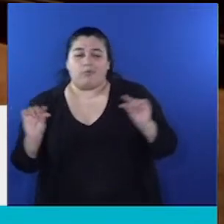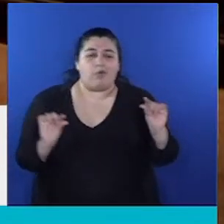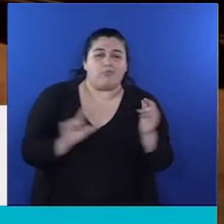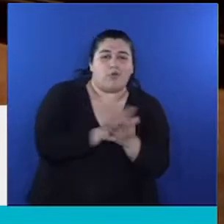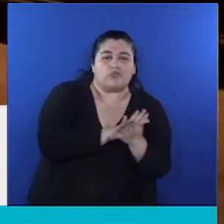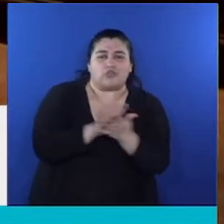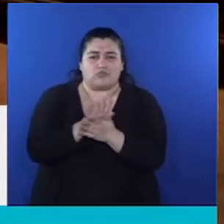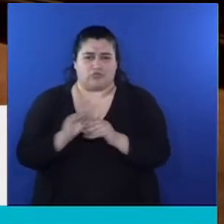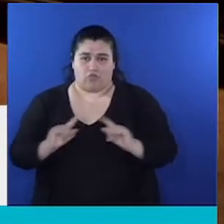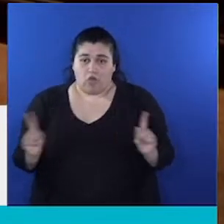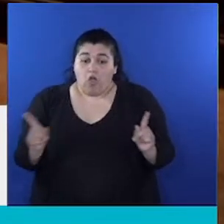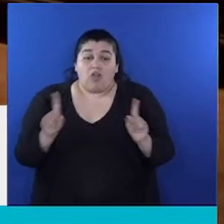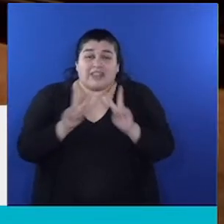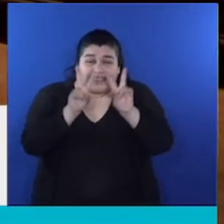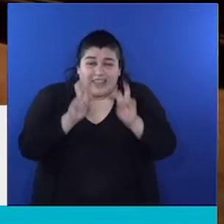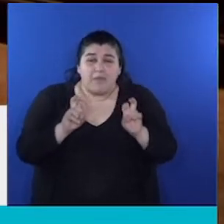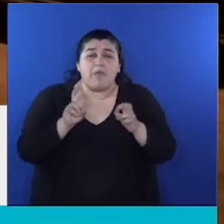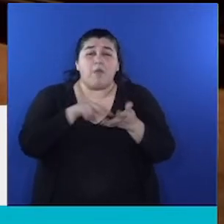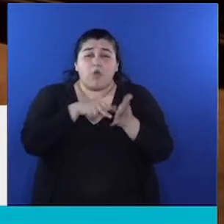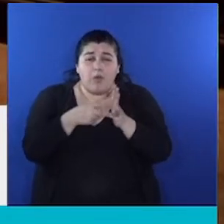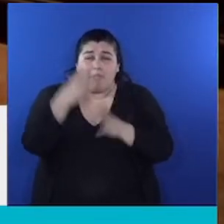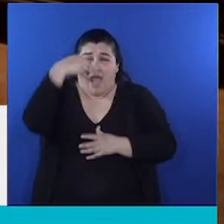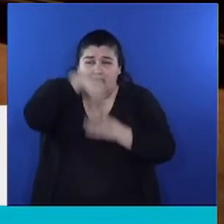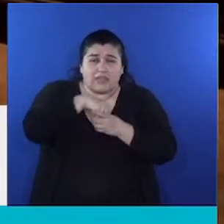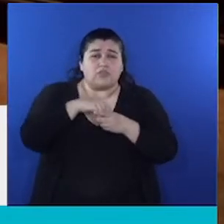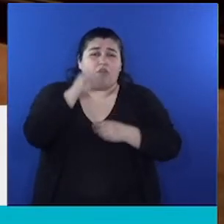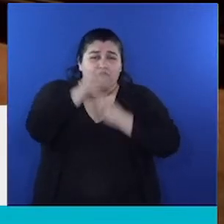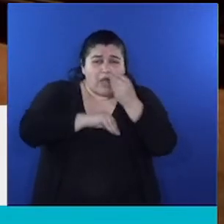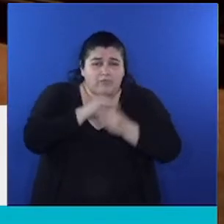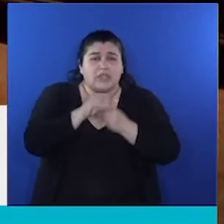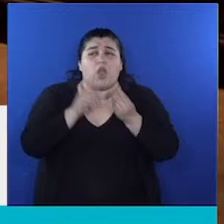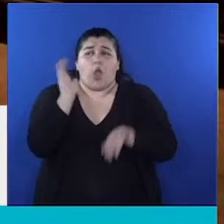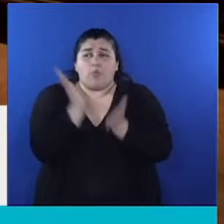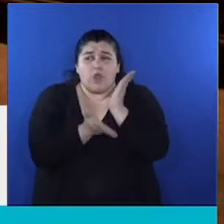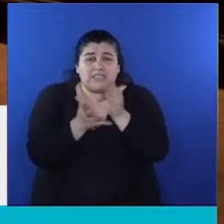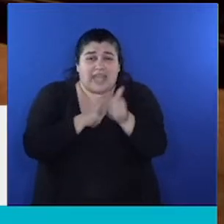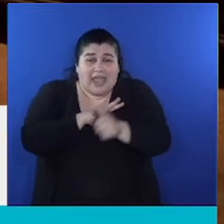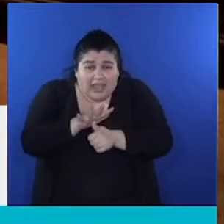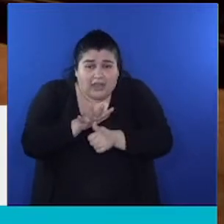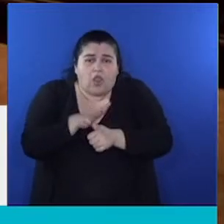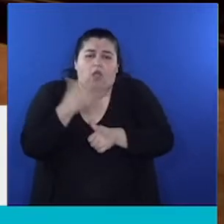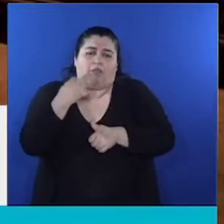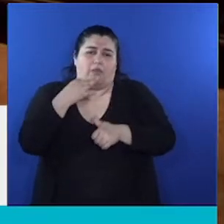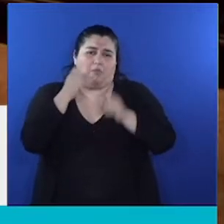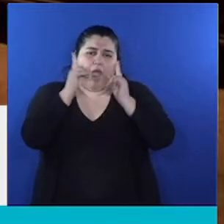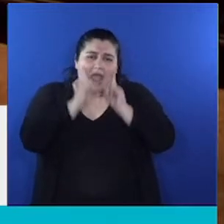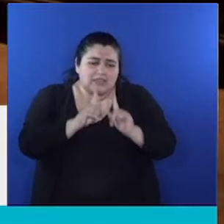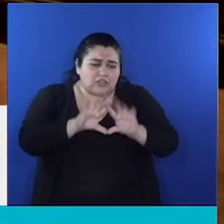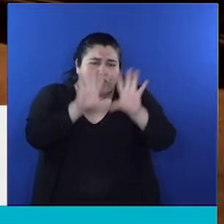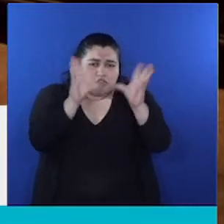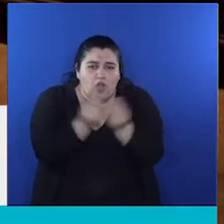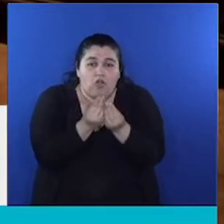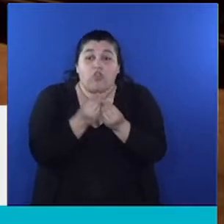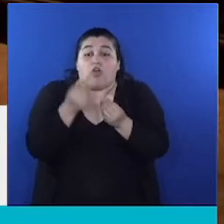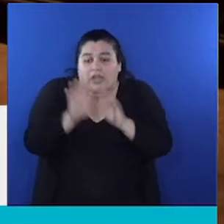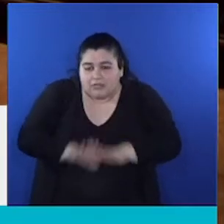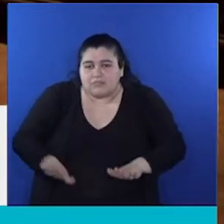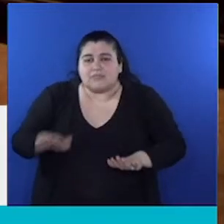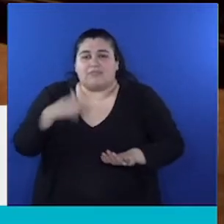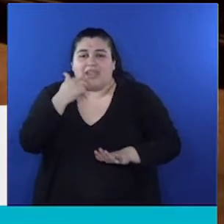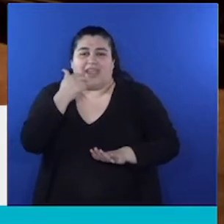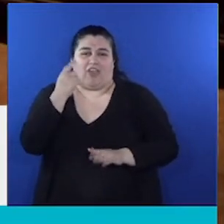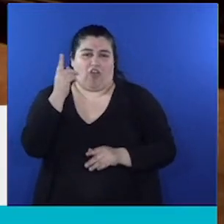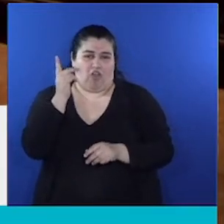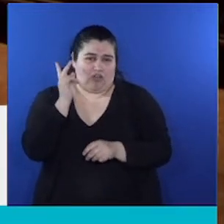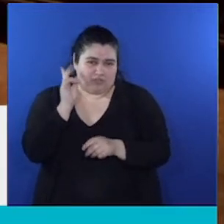una problemática intrafamiliar, cuando hay una problemática de violencia de género, también hay una problemática que incluye a los hijos. Cuando hay un problema de discapacidad